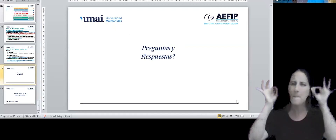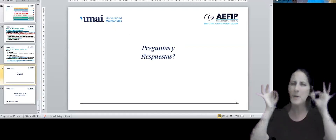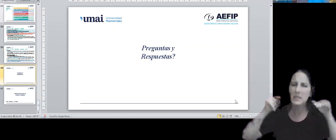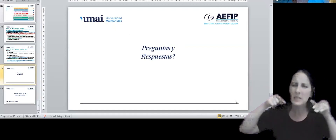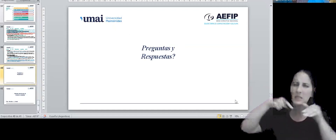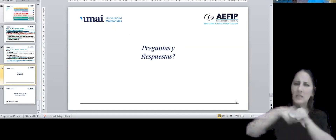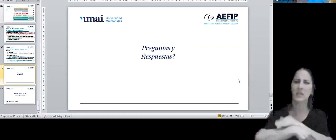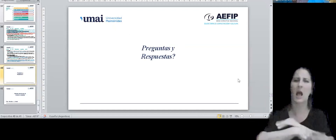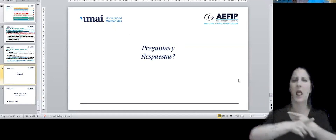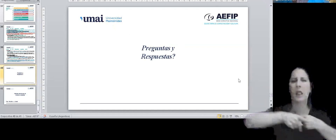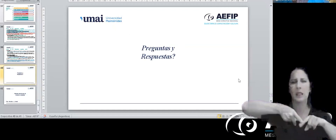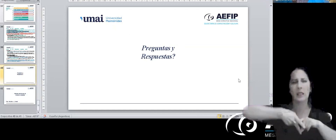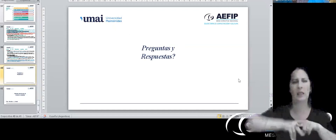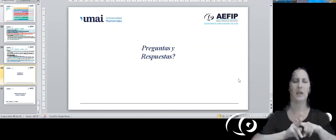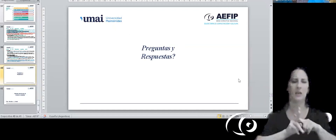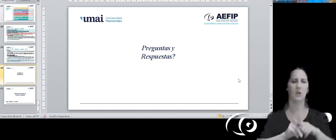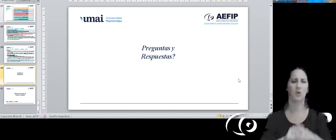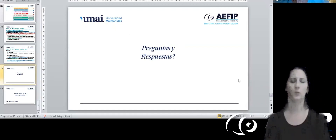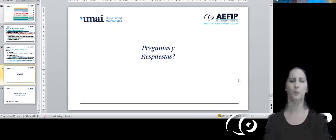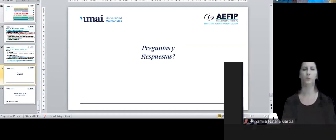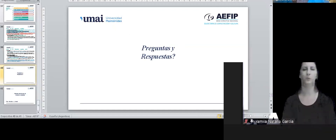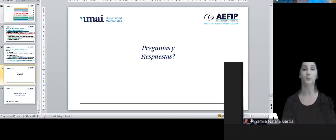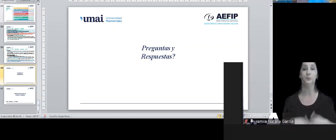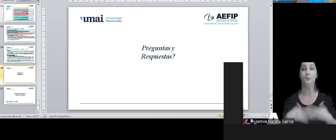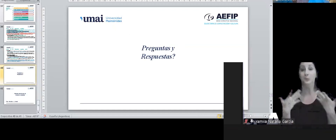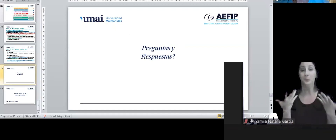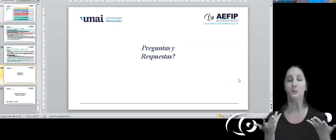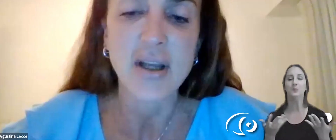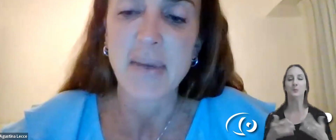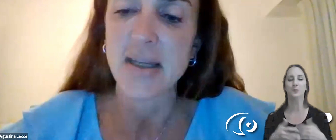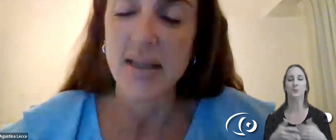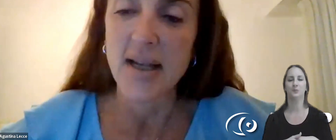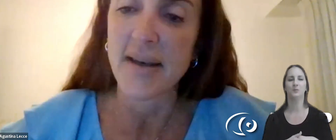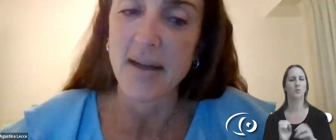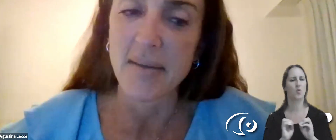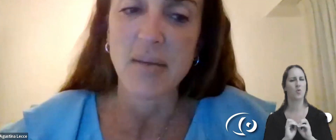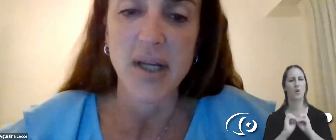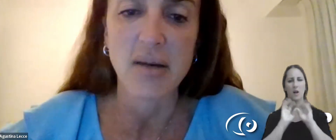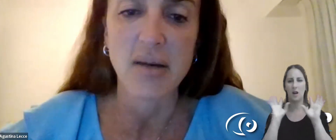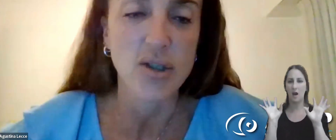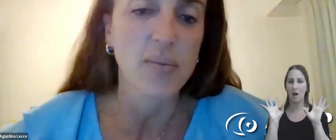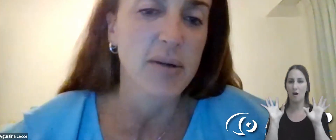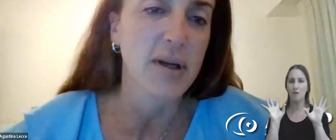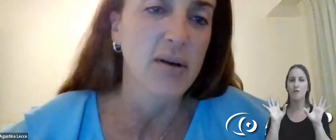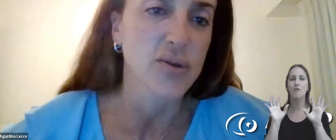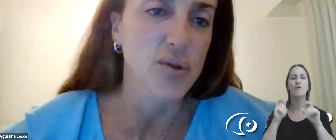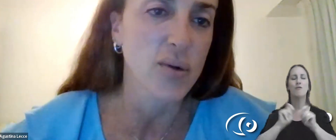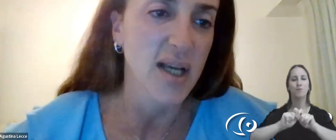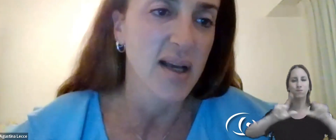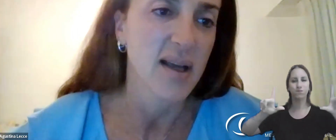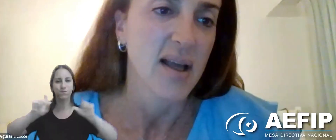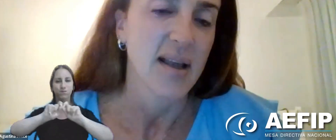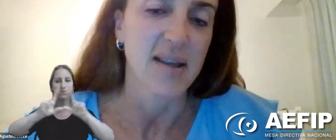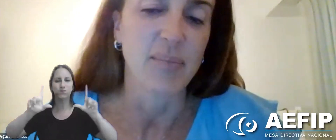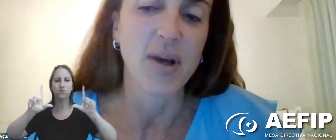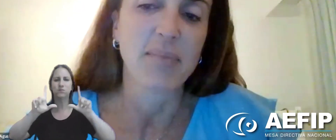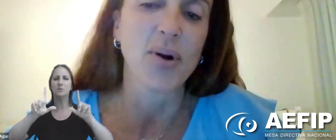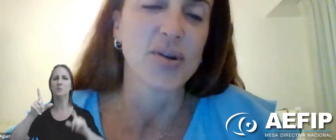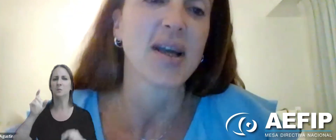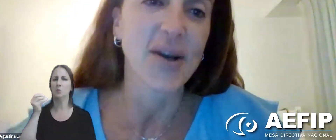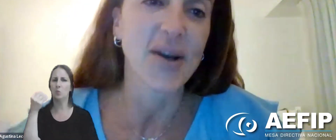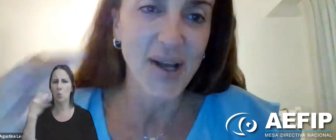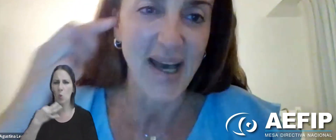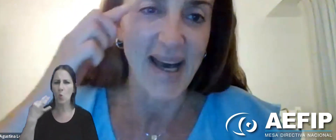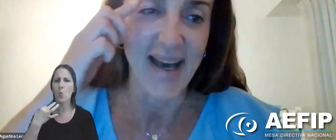aparte tan técnico pero bueno creo que ha sido súper claro y el material realmente es maravilloso para una consulta